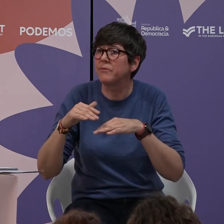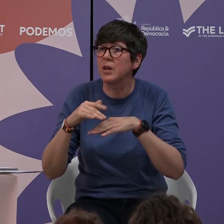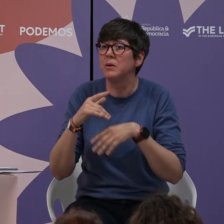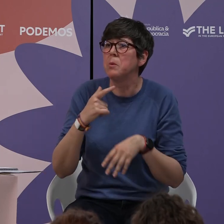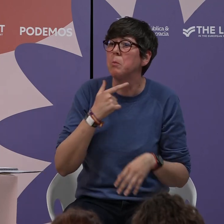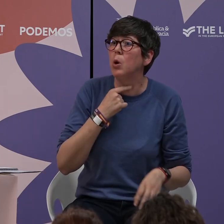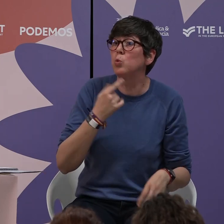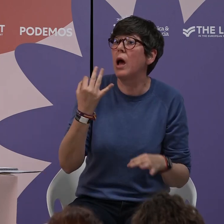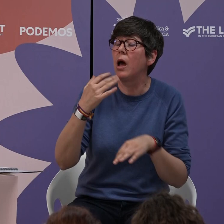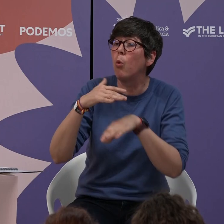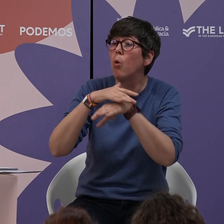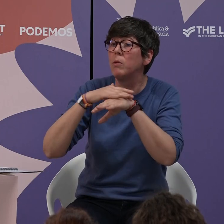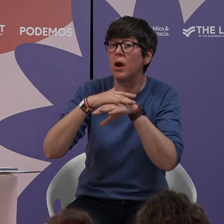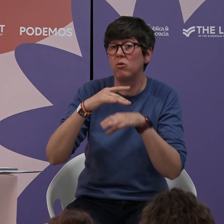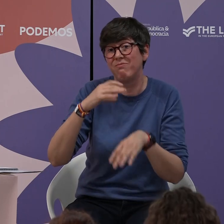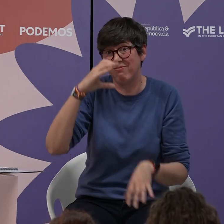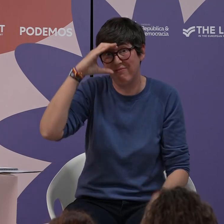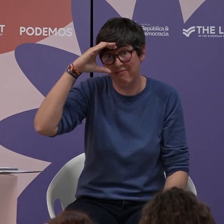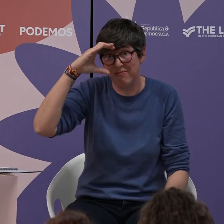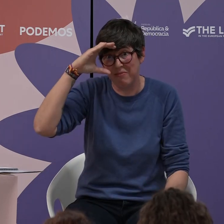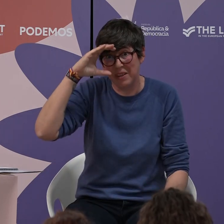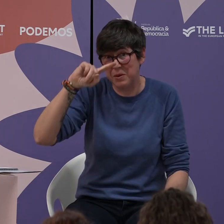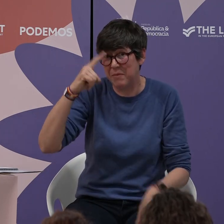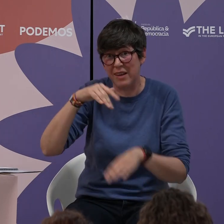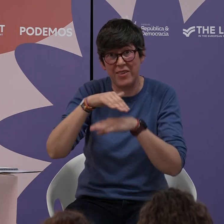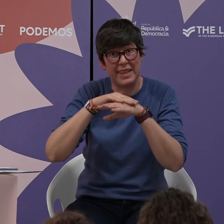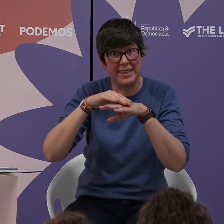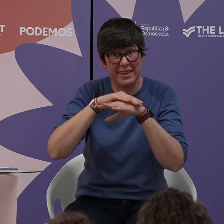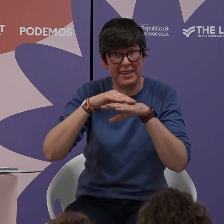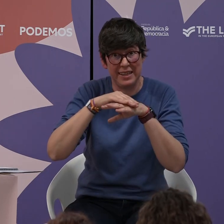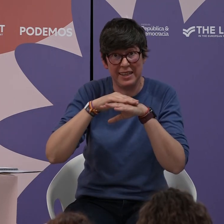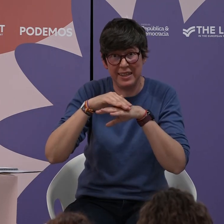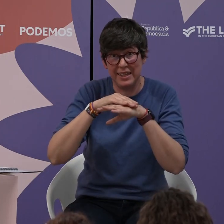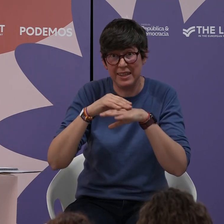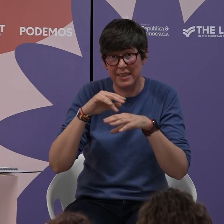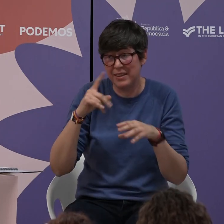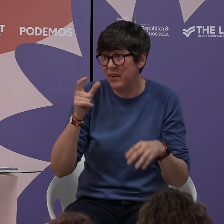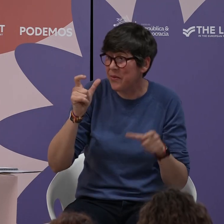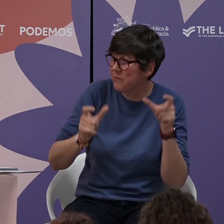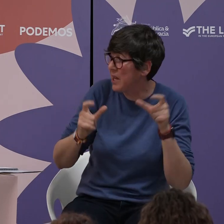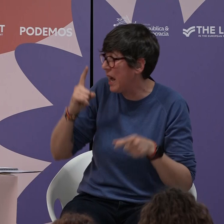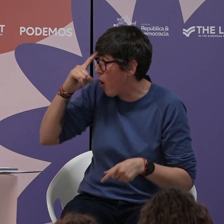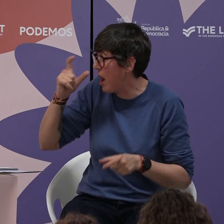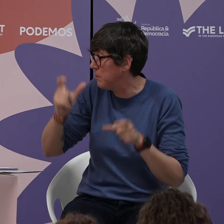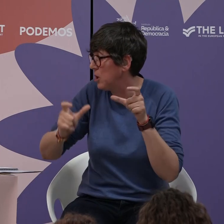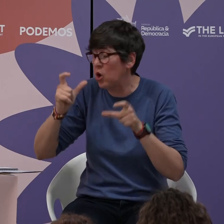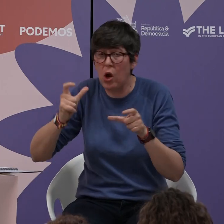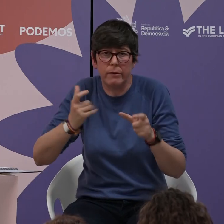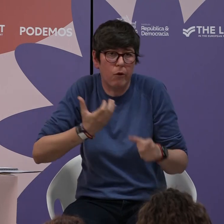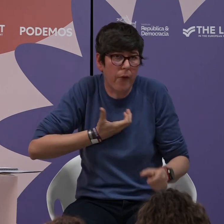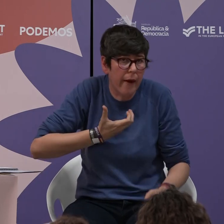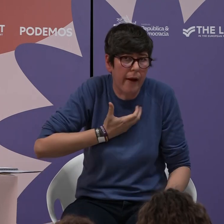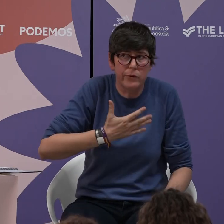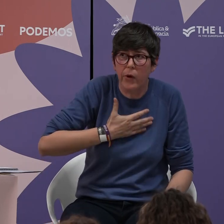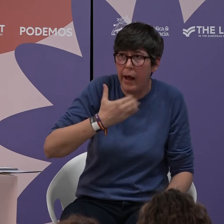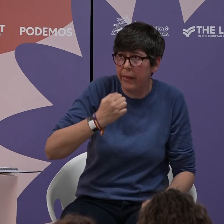tiene que cambiar Nos gustaría Claro que tener un gobierno que escuche Pues eso